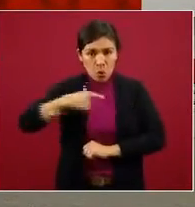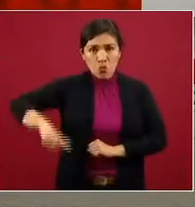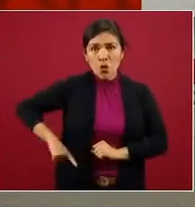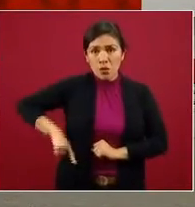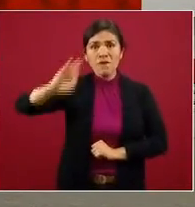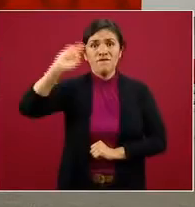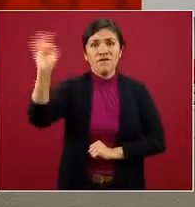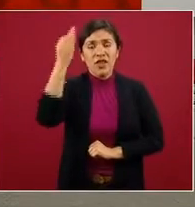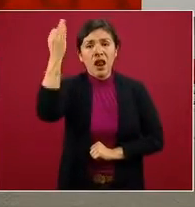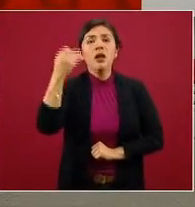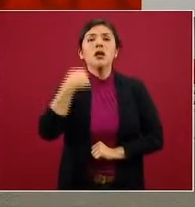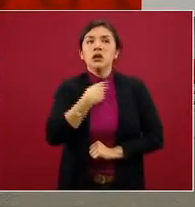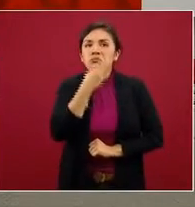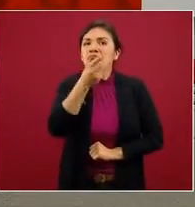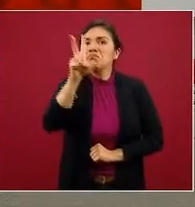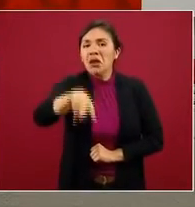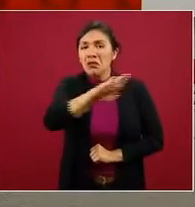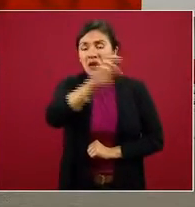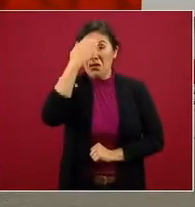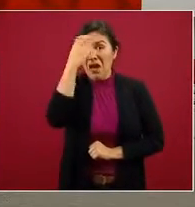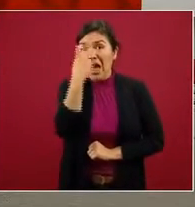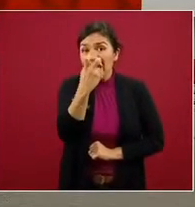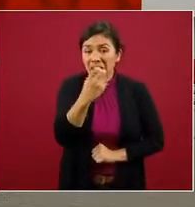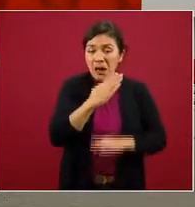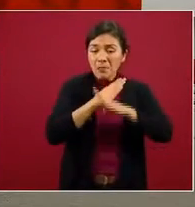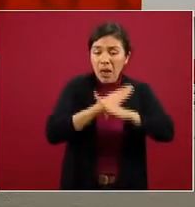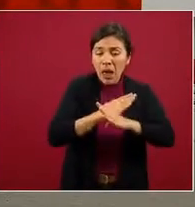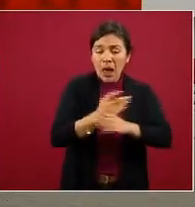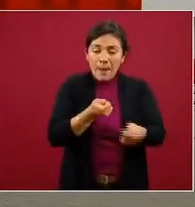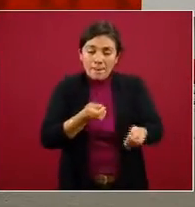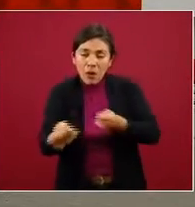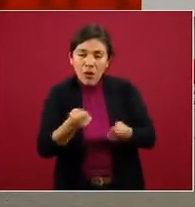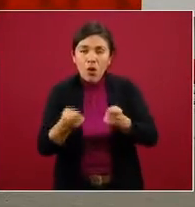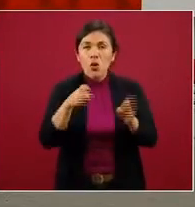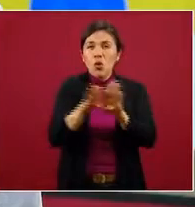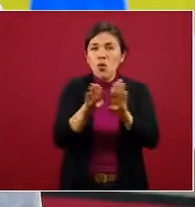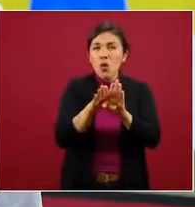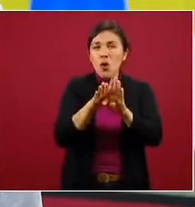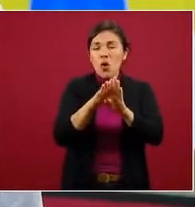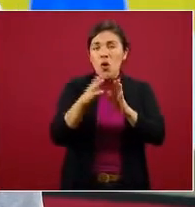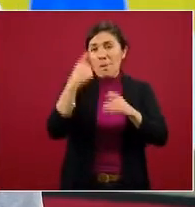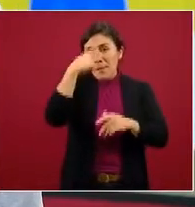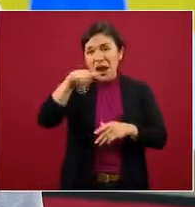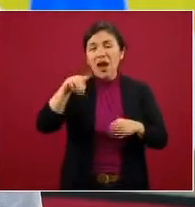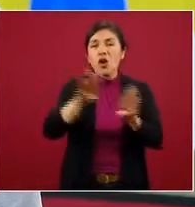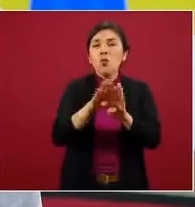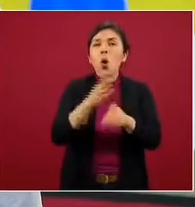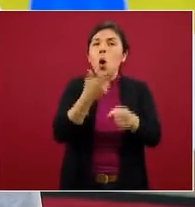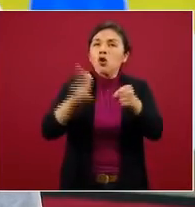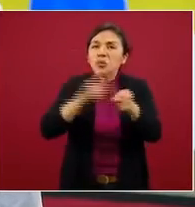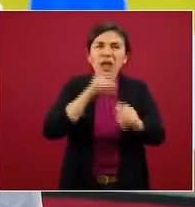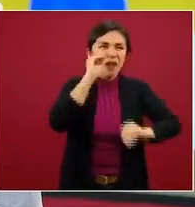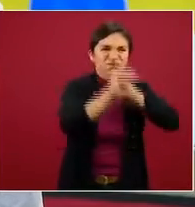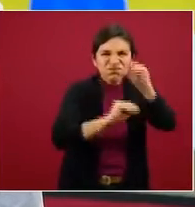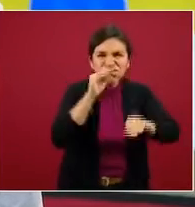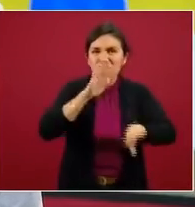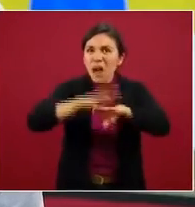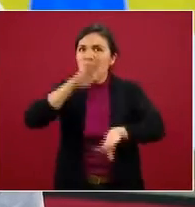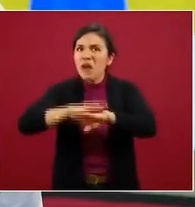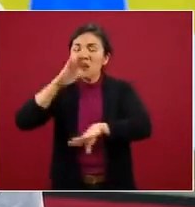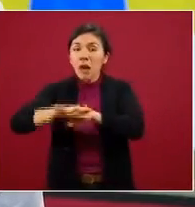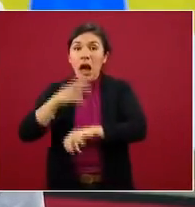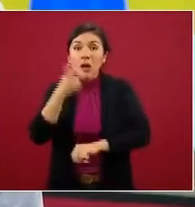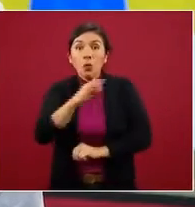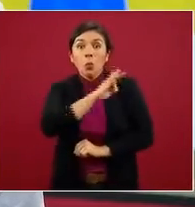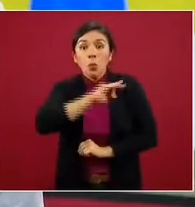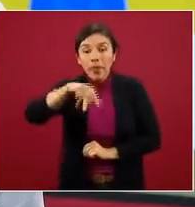gobierno federal que la mitigación y todas las medidas también de reconversión hospitalaria que han permitido que